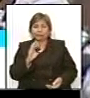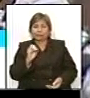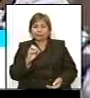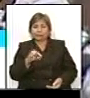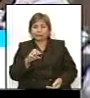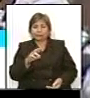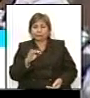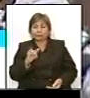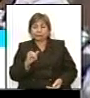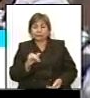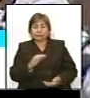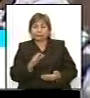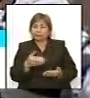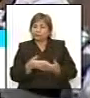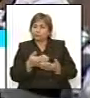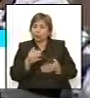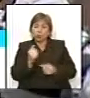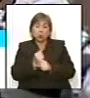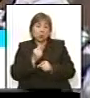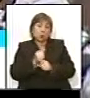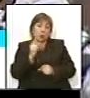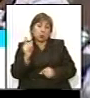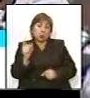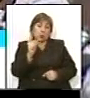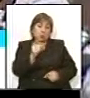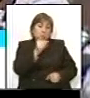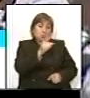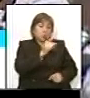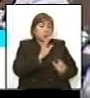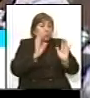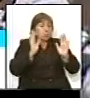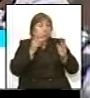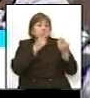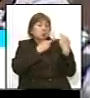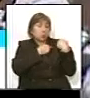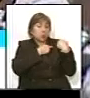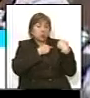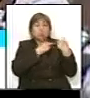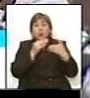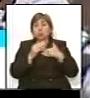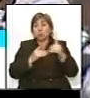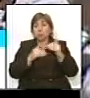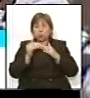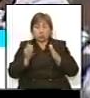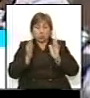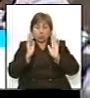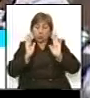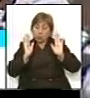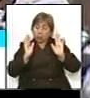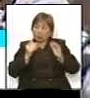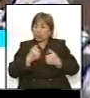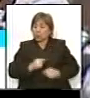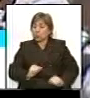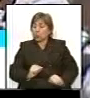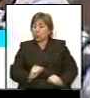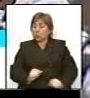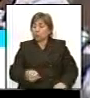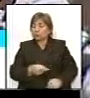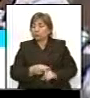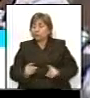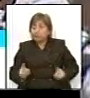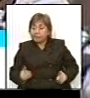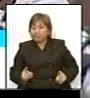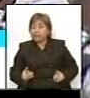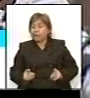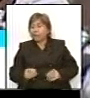están cada uno cumpliendo sus tareas. La Autoridad para la Reconstrucción efectivamente está haciendo un esfuerzo, pero la Autoridad